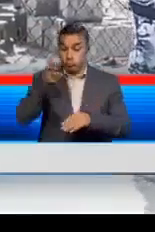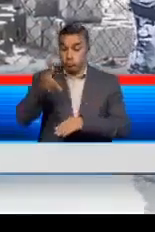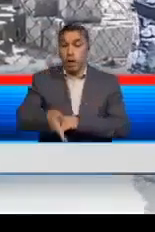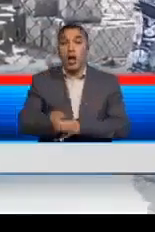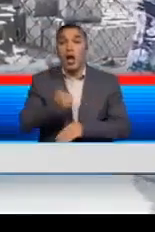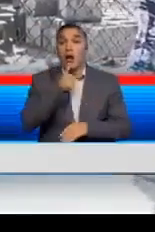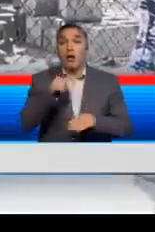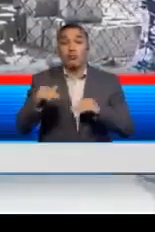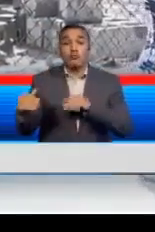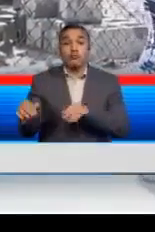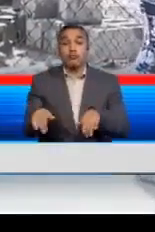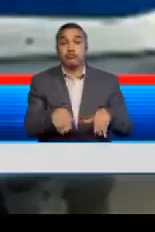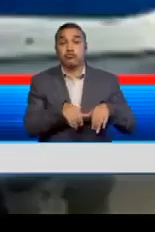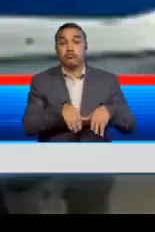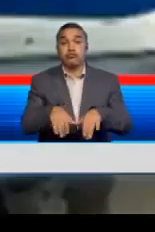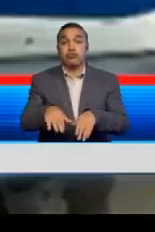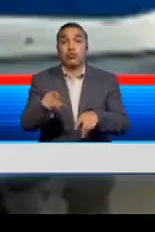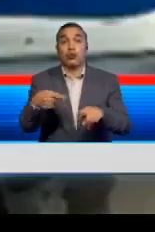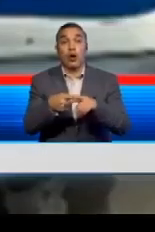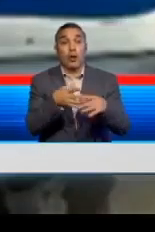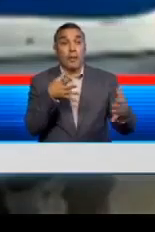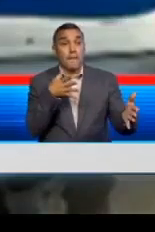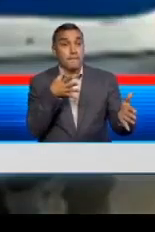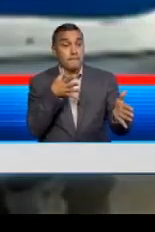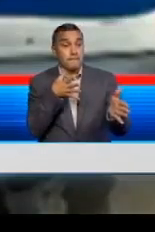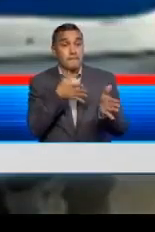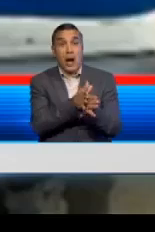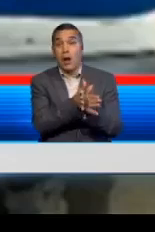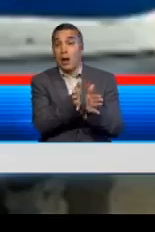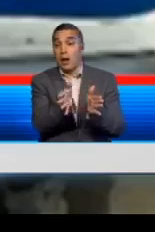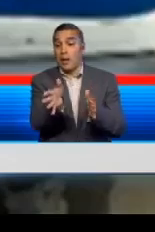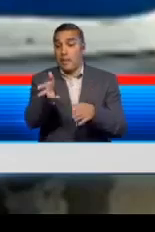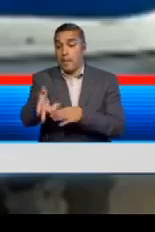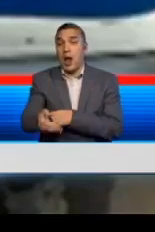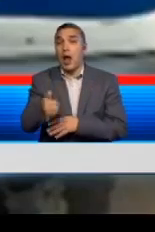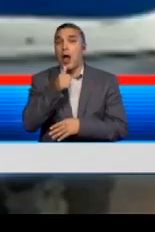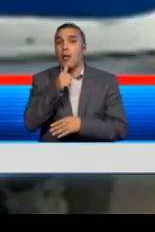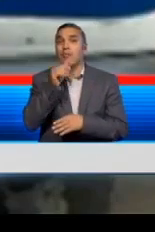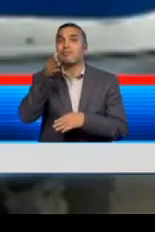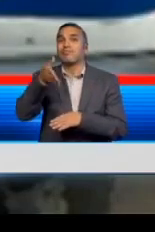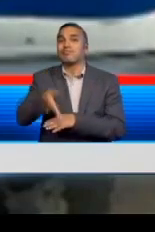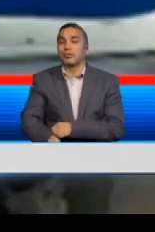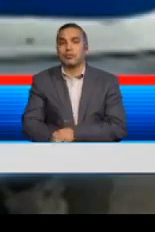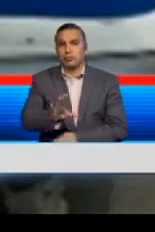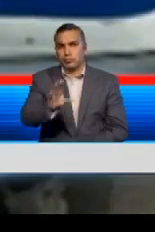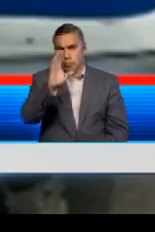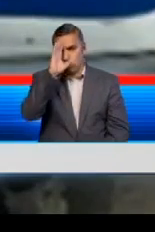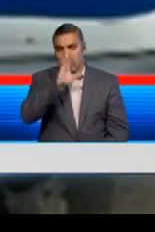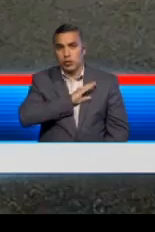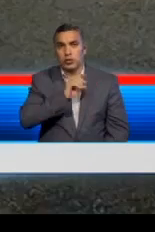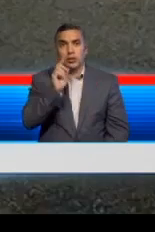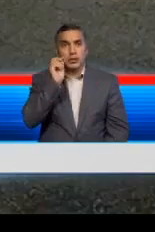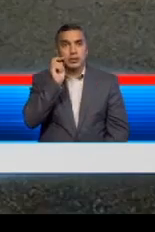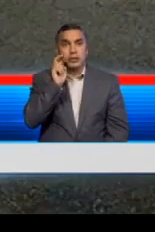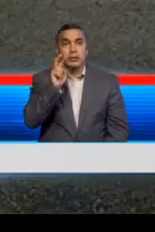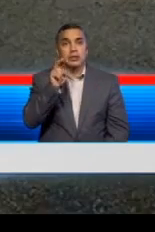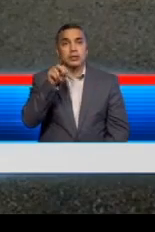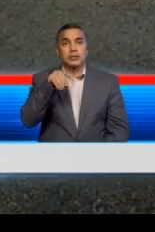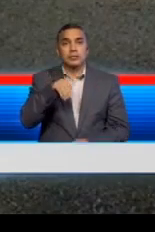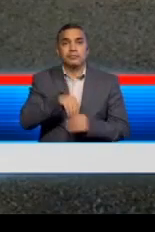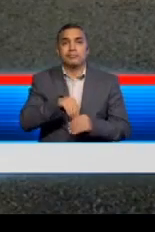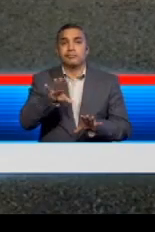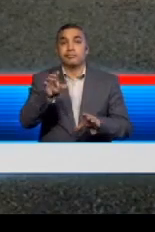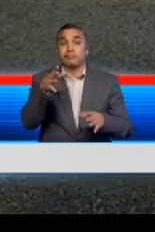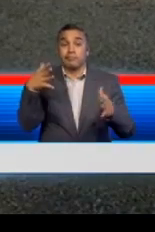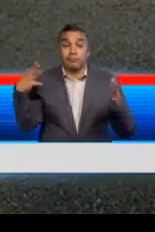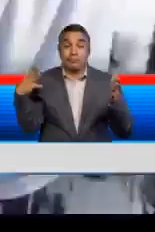canal, después de que una colisión con otro vehículo en Nueva York lo enviara al agua. La policía del condado de Suffolk, en Long Island, dijo